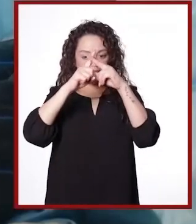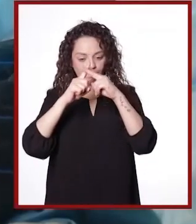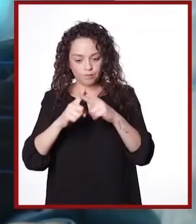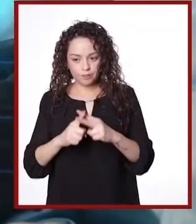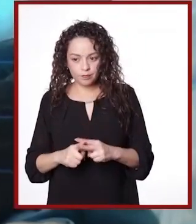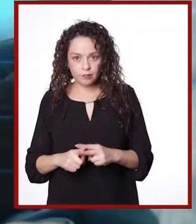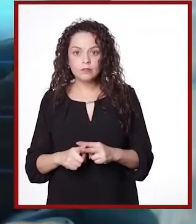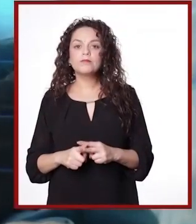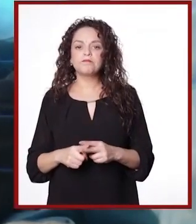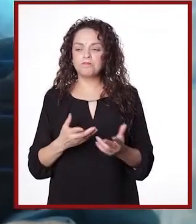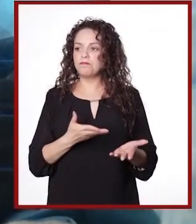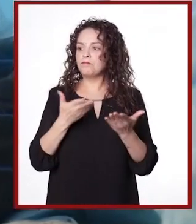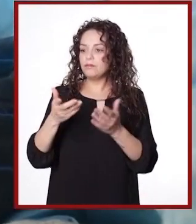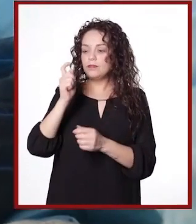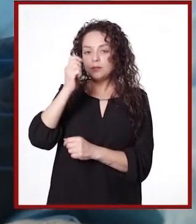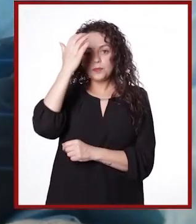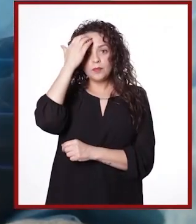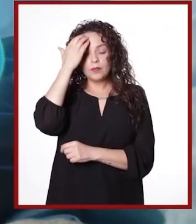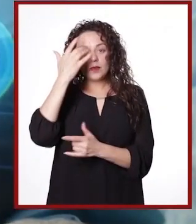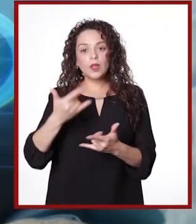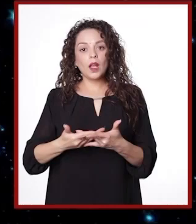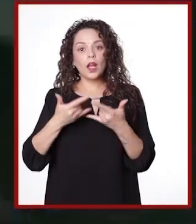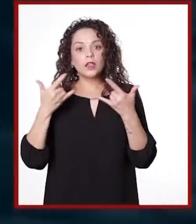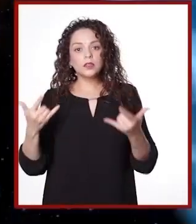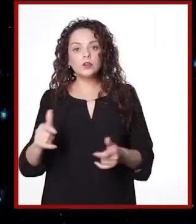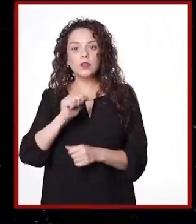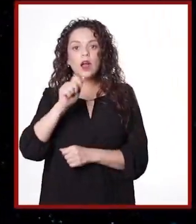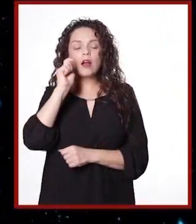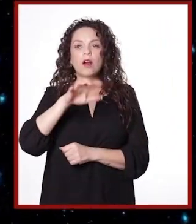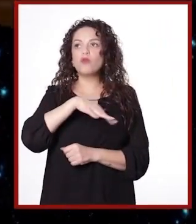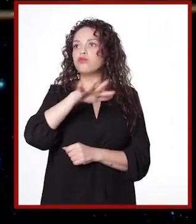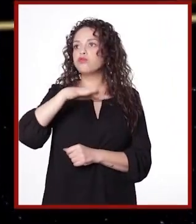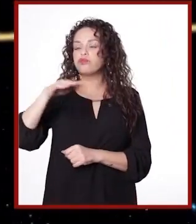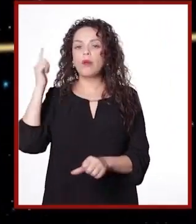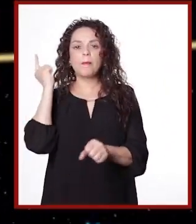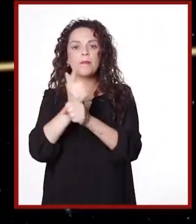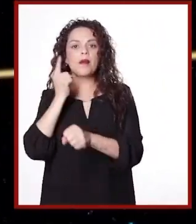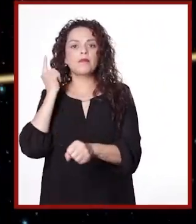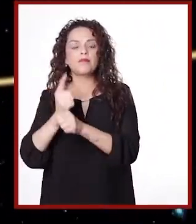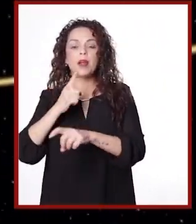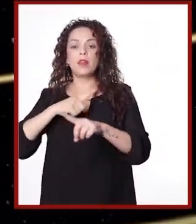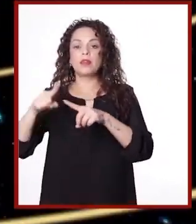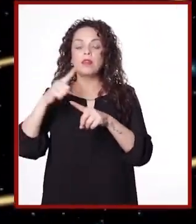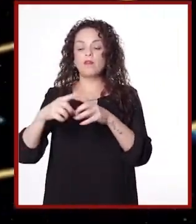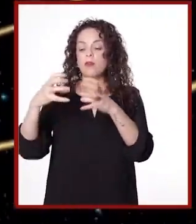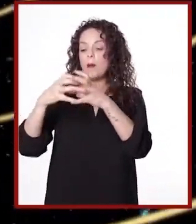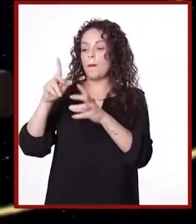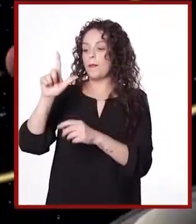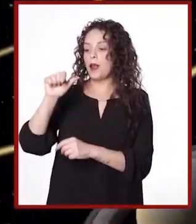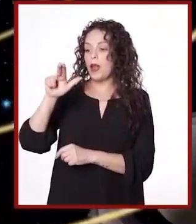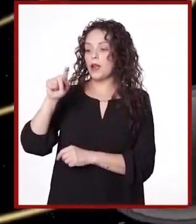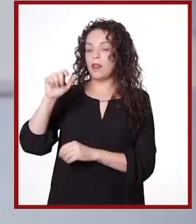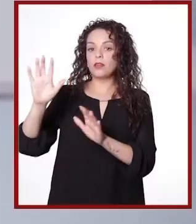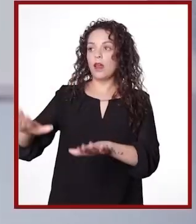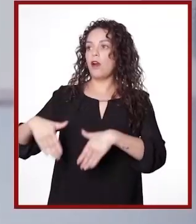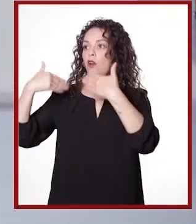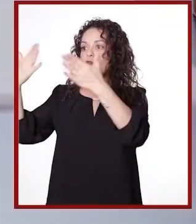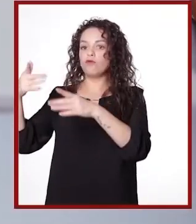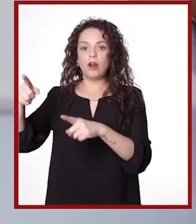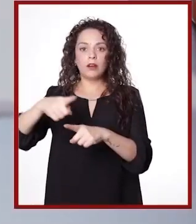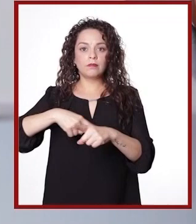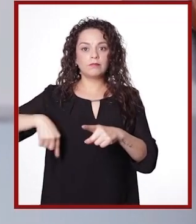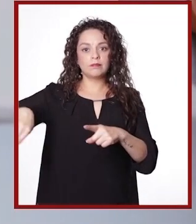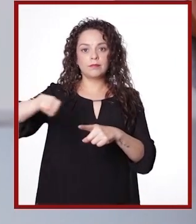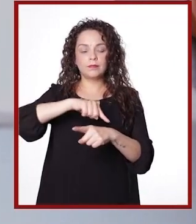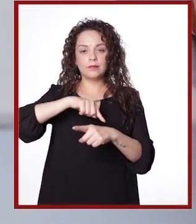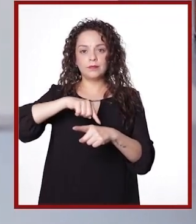Matemático nos invita a conocer la historia detrás de la búsqueda y descubrimiento de planetas fuera del sistema solar. Conoceremos